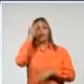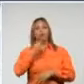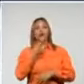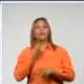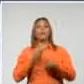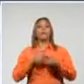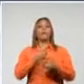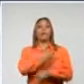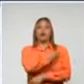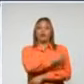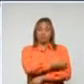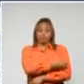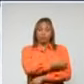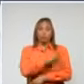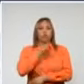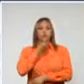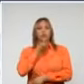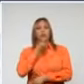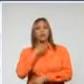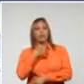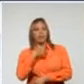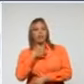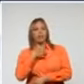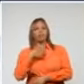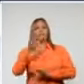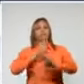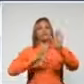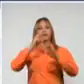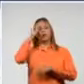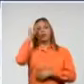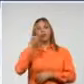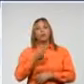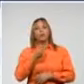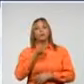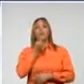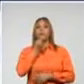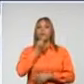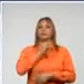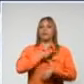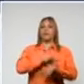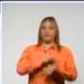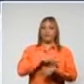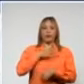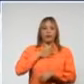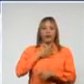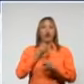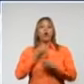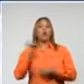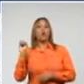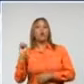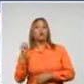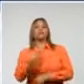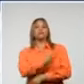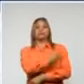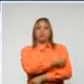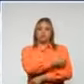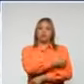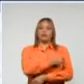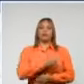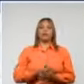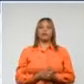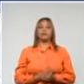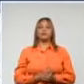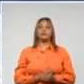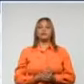porque la inmunidad tú la puedes adquirir o padeciendo la enfermedad o administrando vacuna.